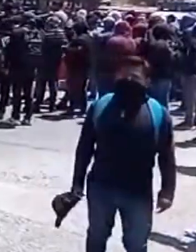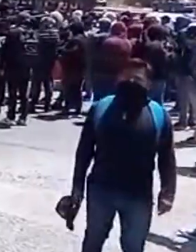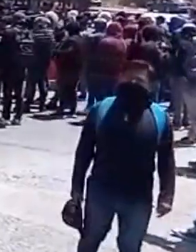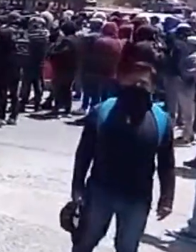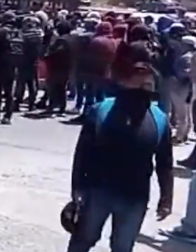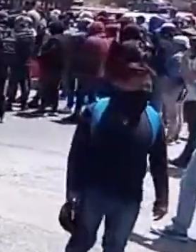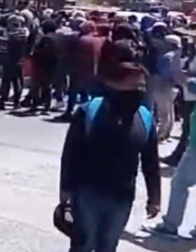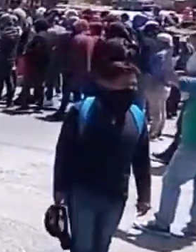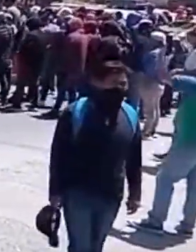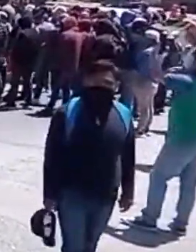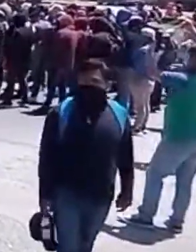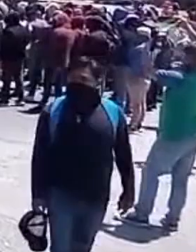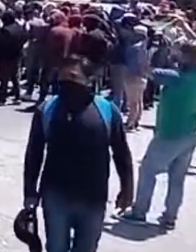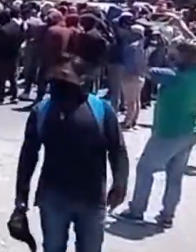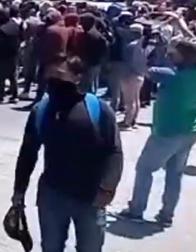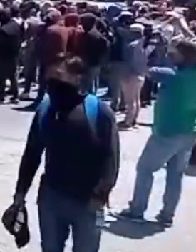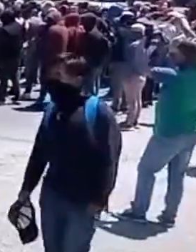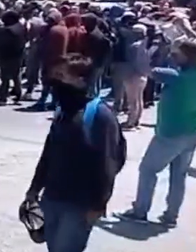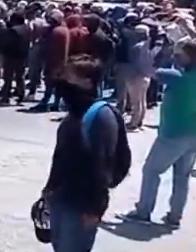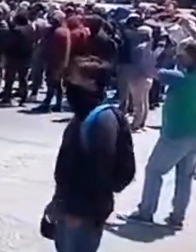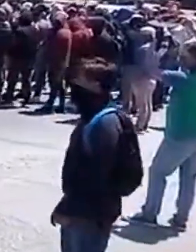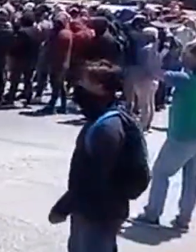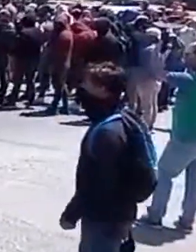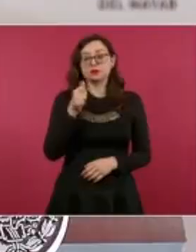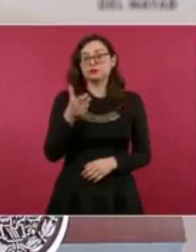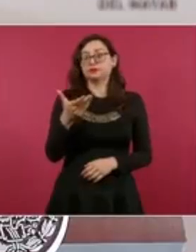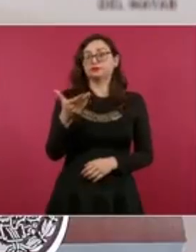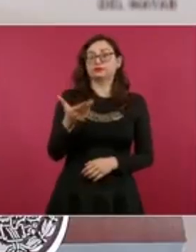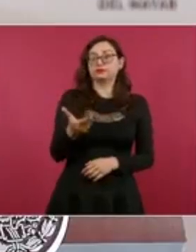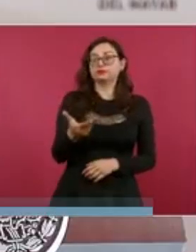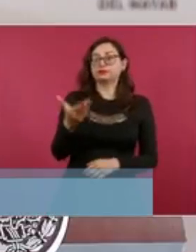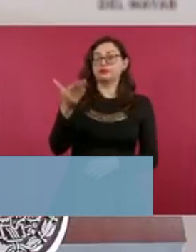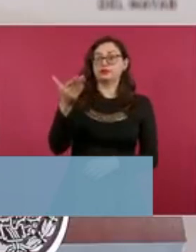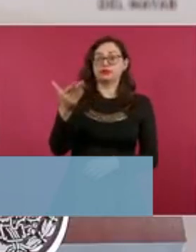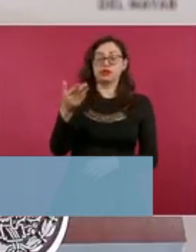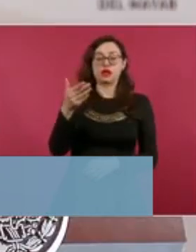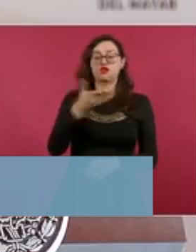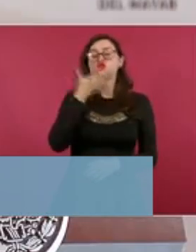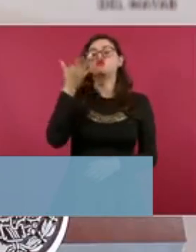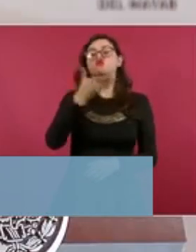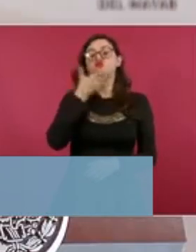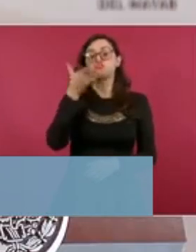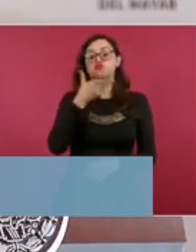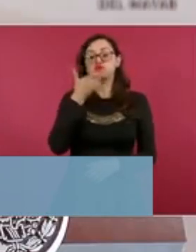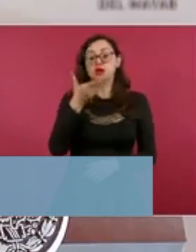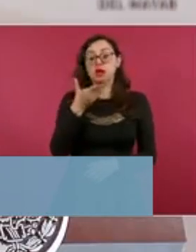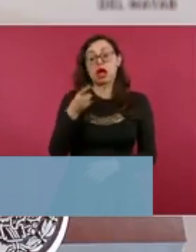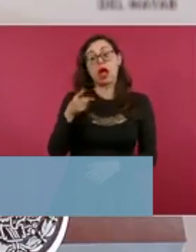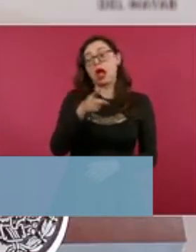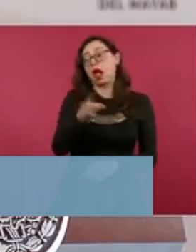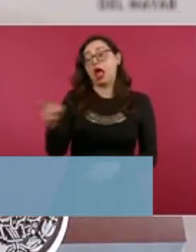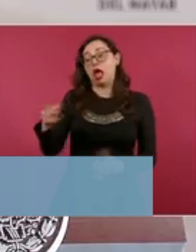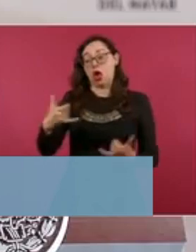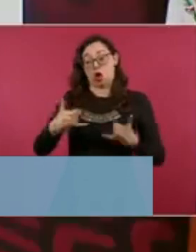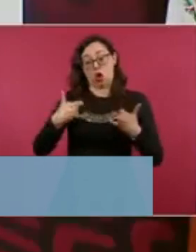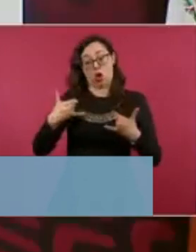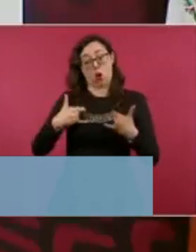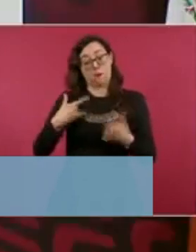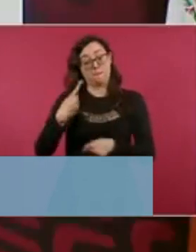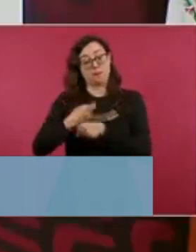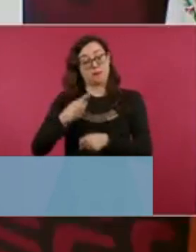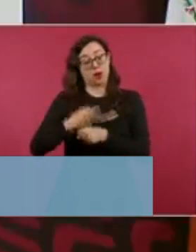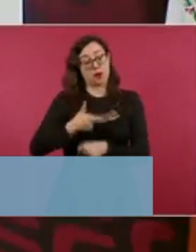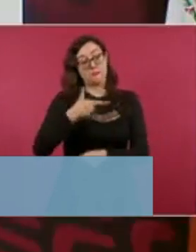y que además se les encontraron armas y drogas. Y que en respuesta la policía